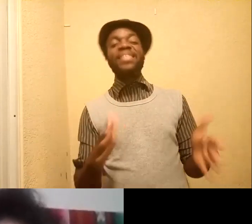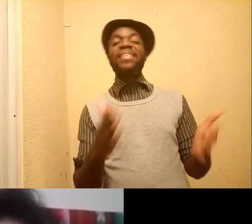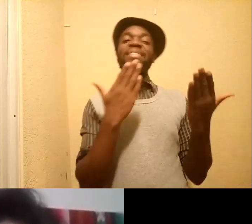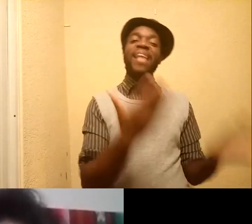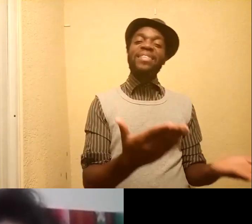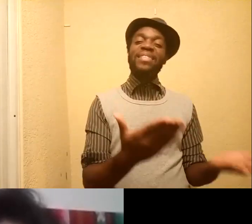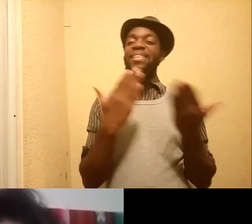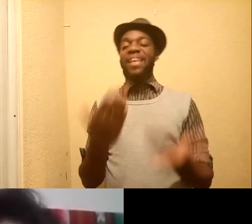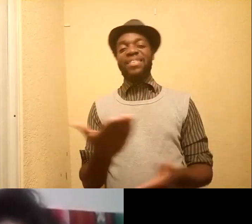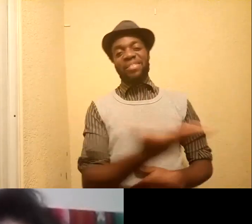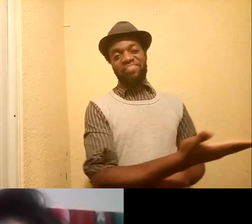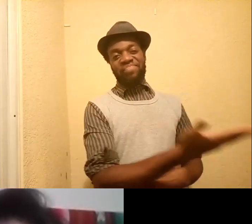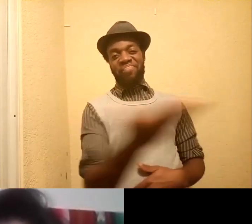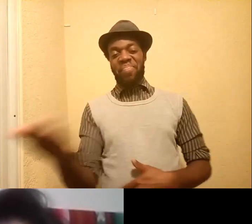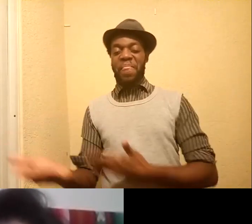y compañeras.